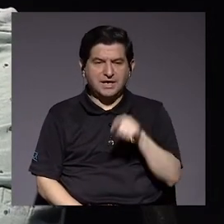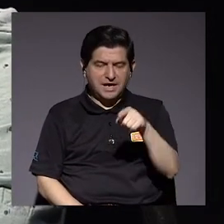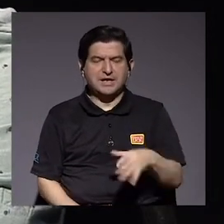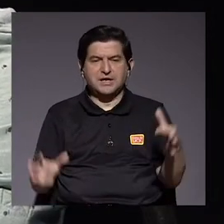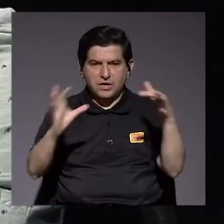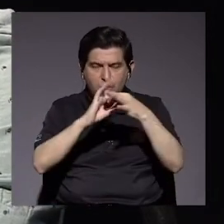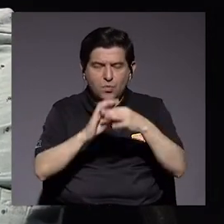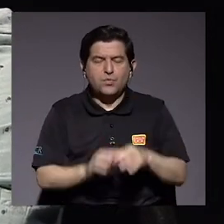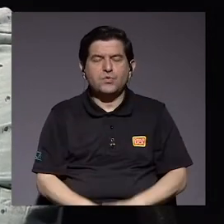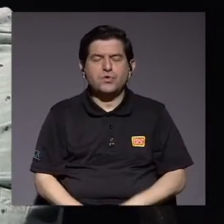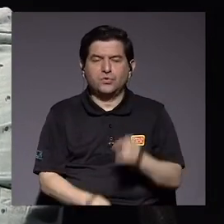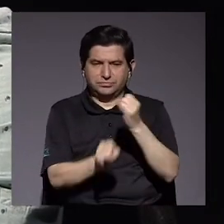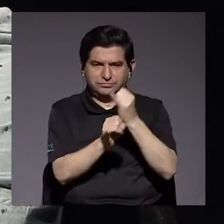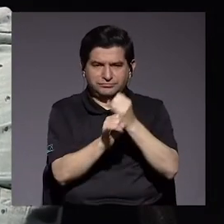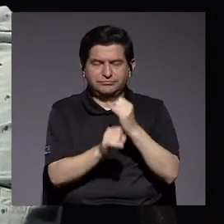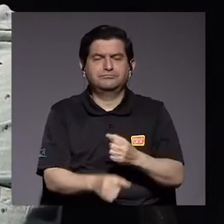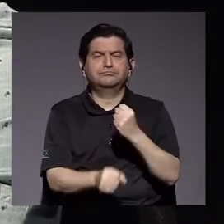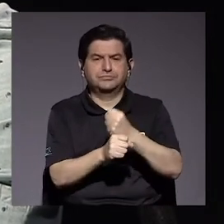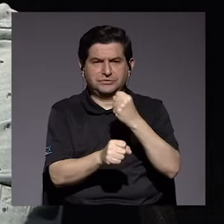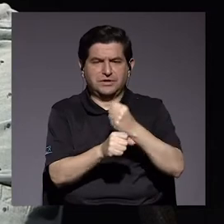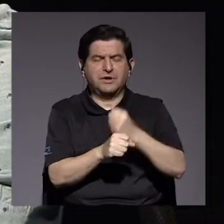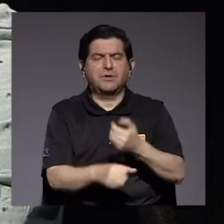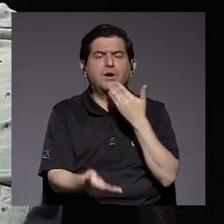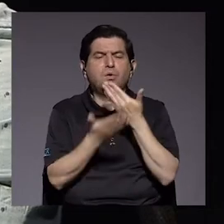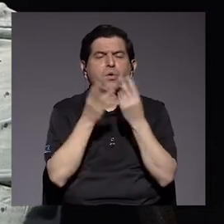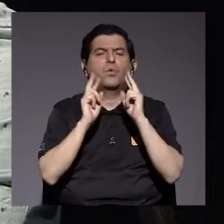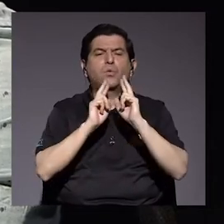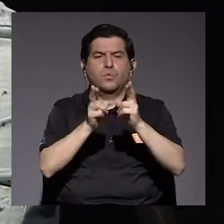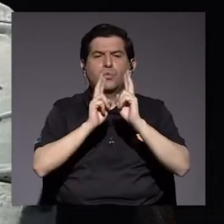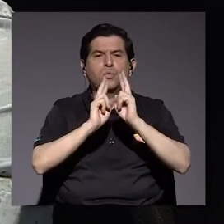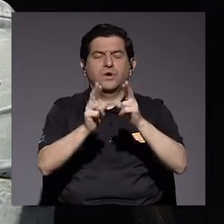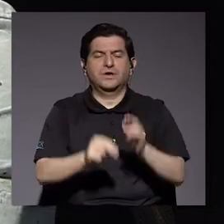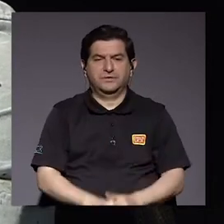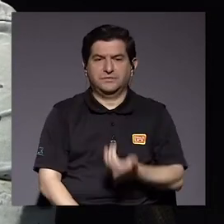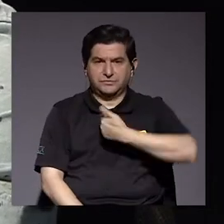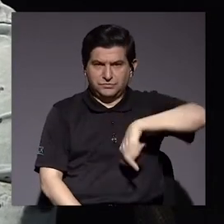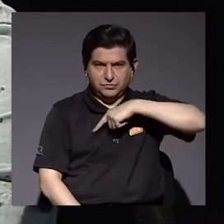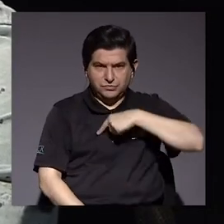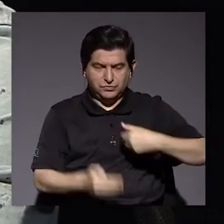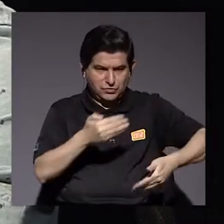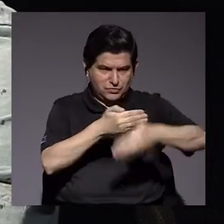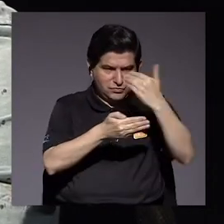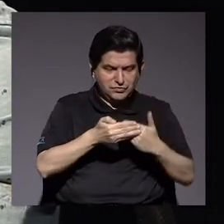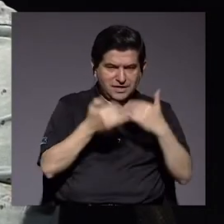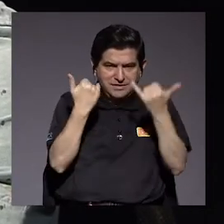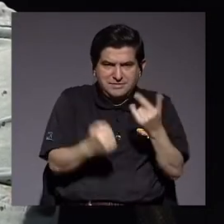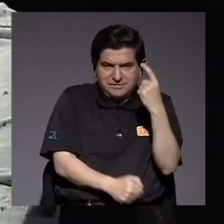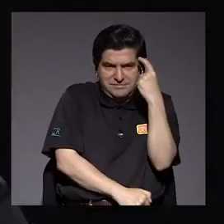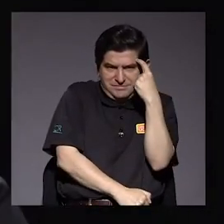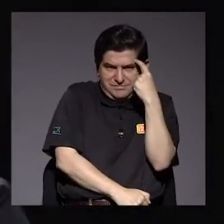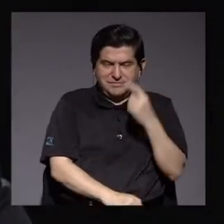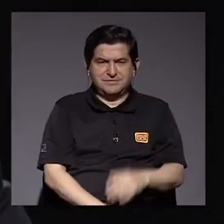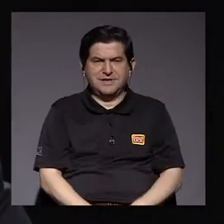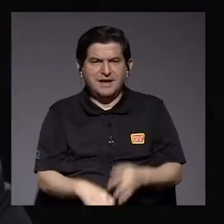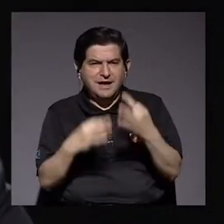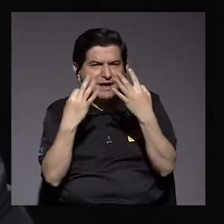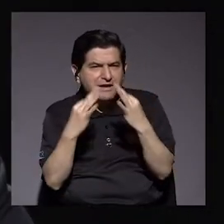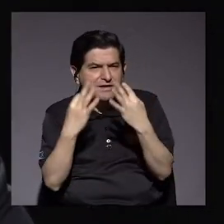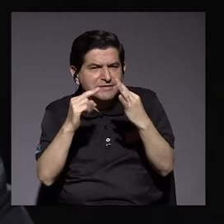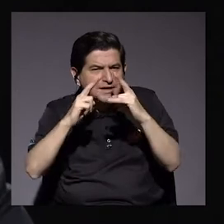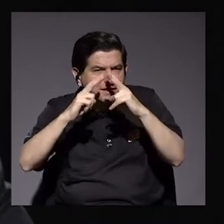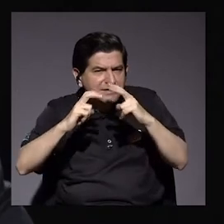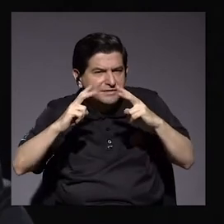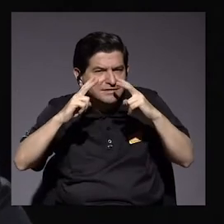ahí y eso ha dado muy buenos resultados. Nosotros vamos anticipados a esto. Entonces, ¿tratan de leer